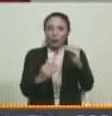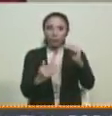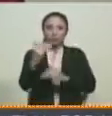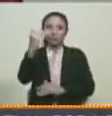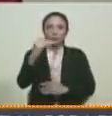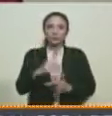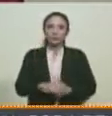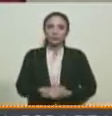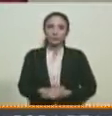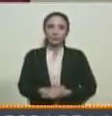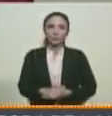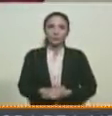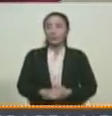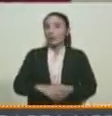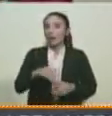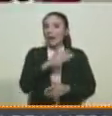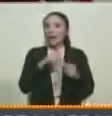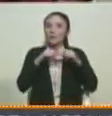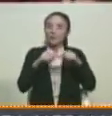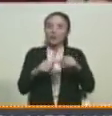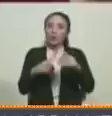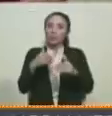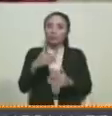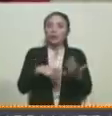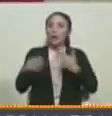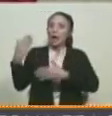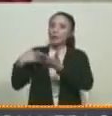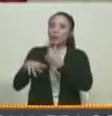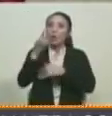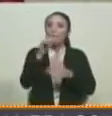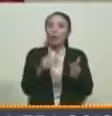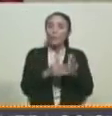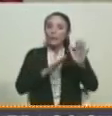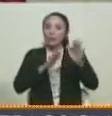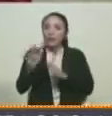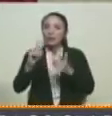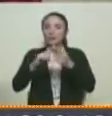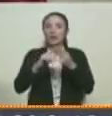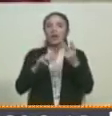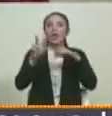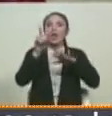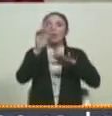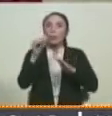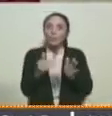Ha sido progresivo en algunas etapas, 2015, 2016,